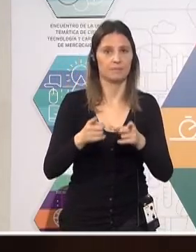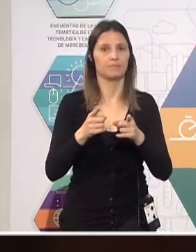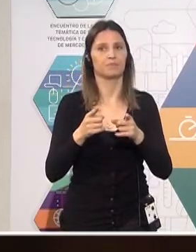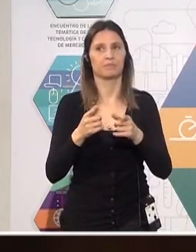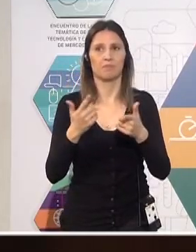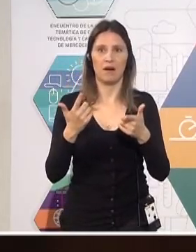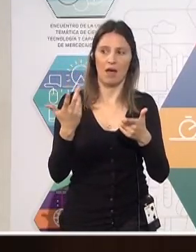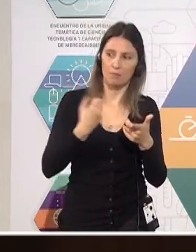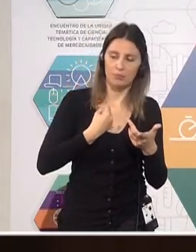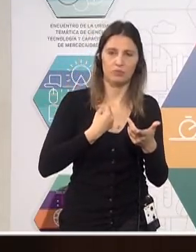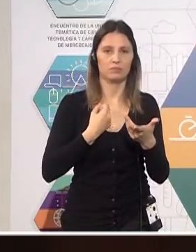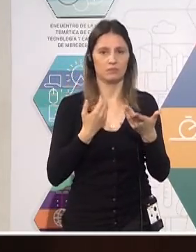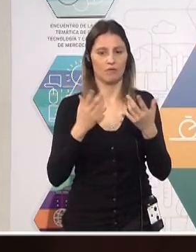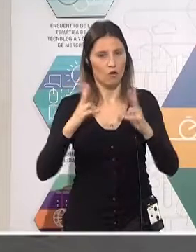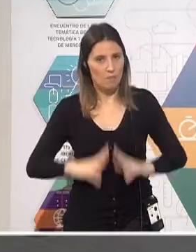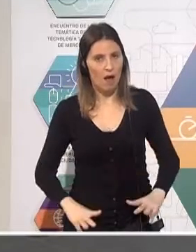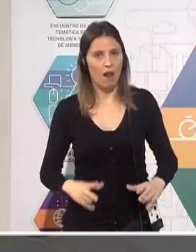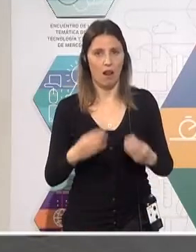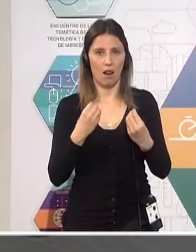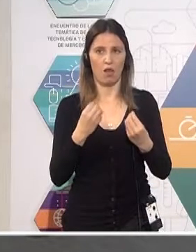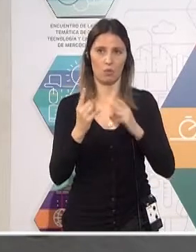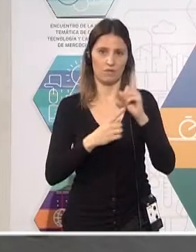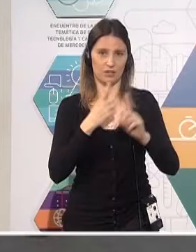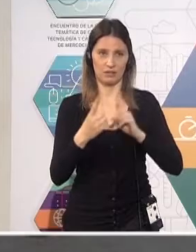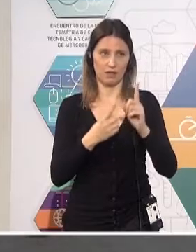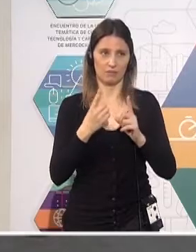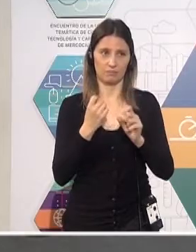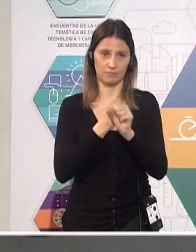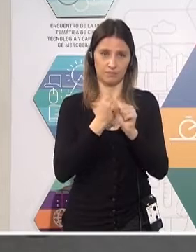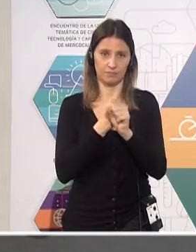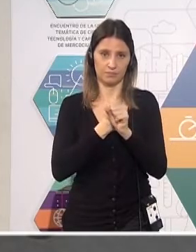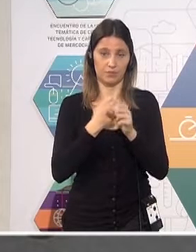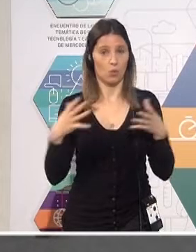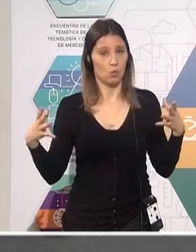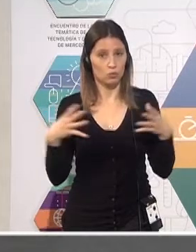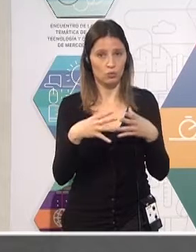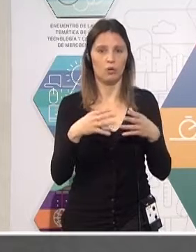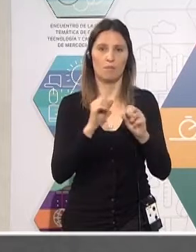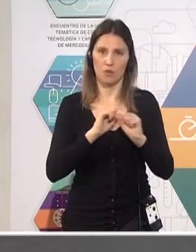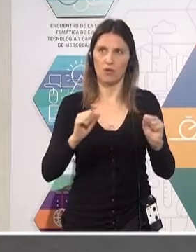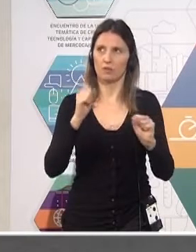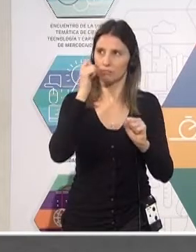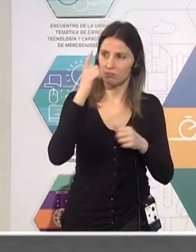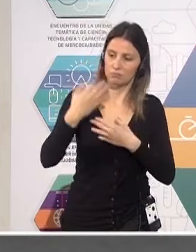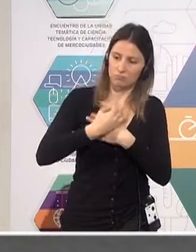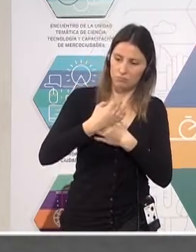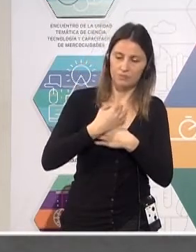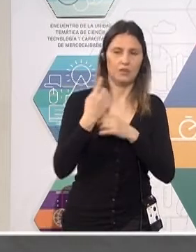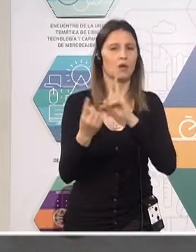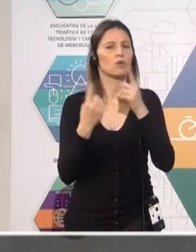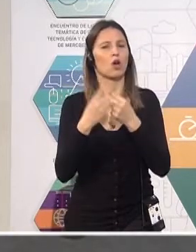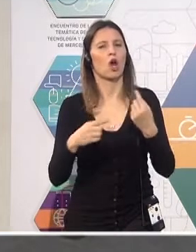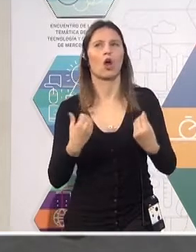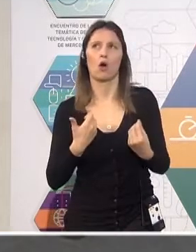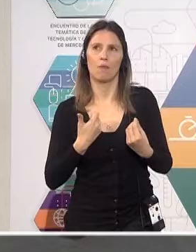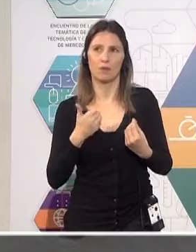devolución este formal de parte de la universidad en poder este capacitarnos darnos esta algunos lineamientos